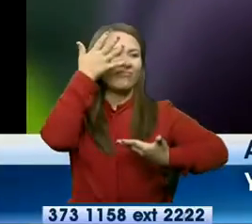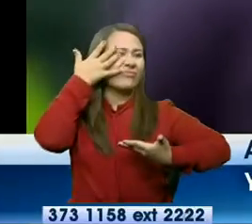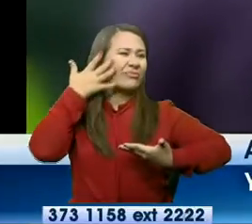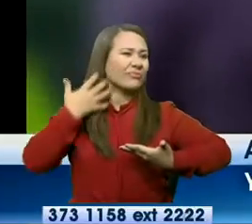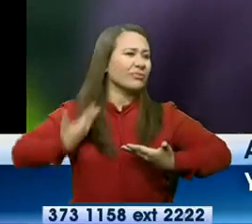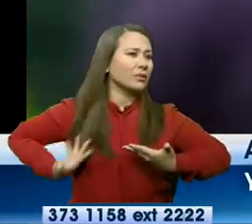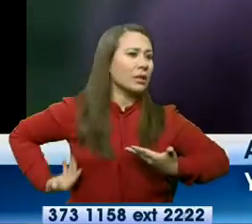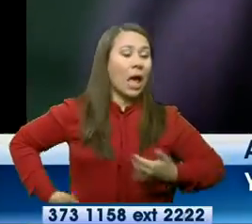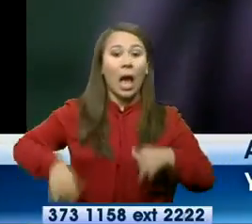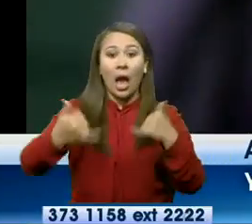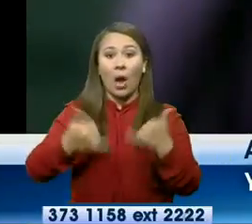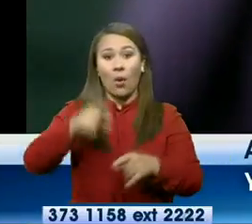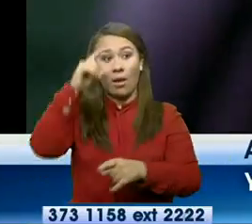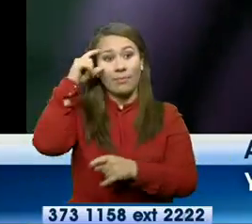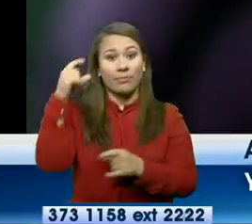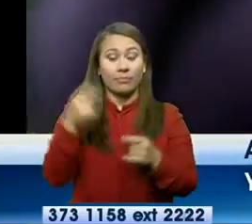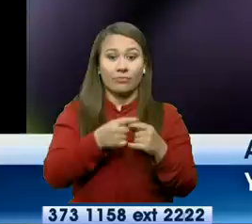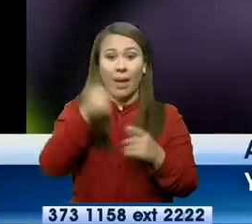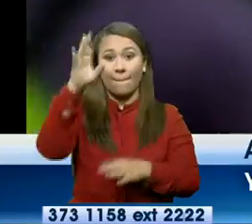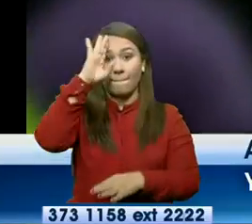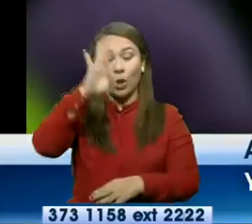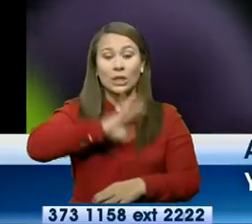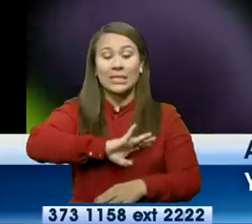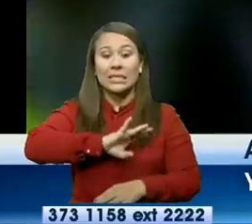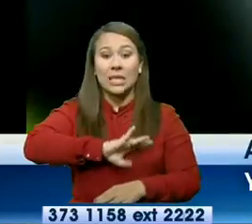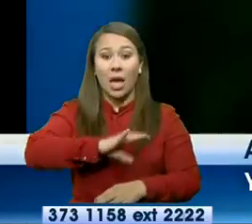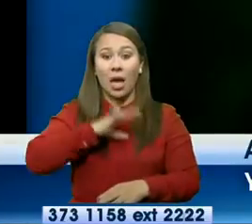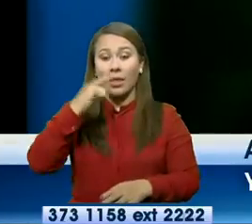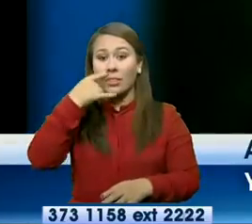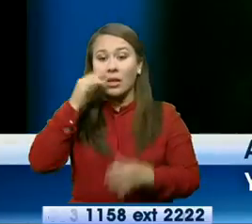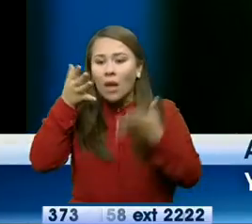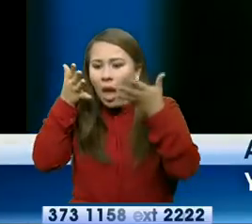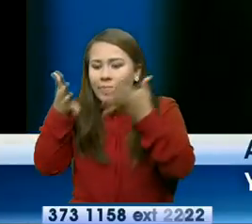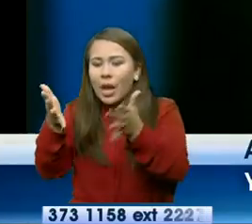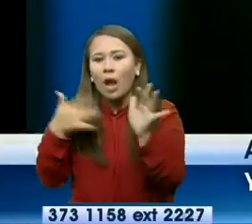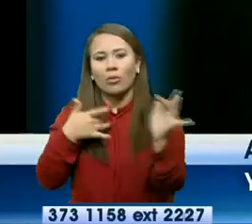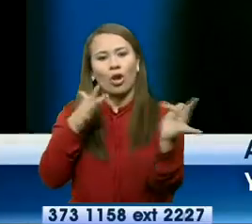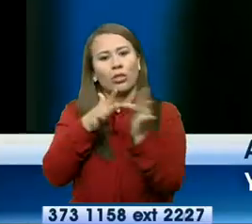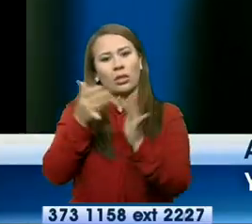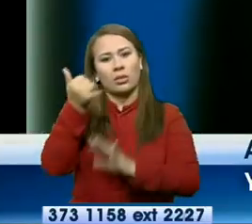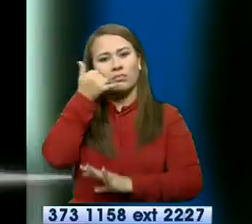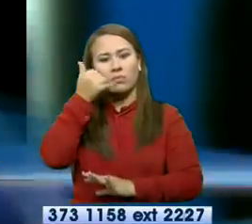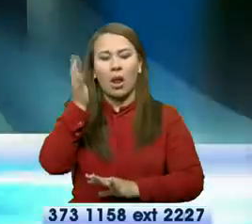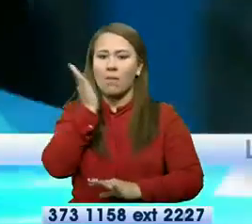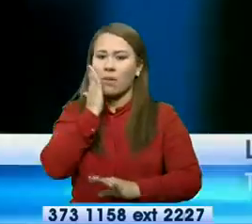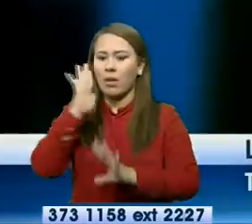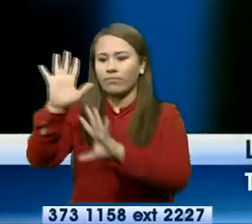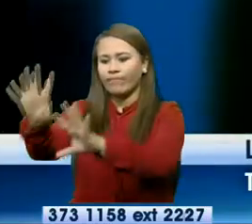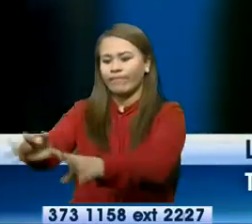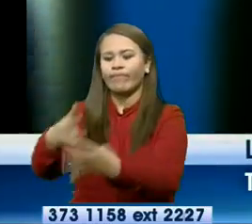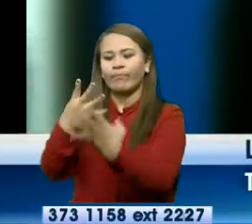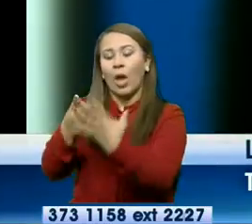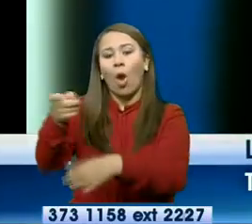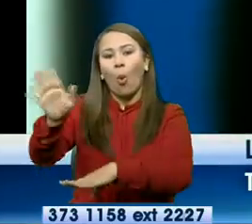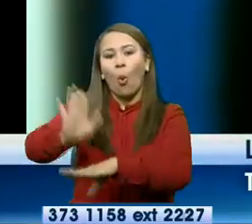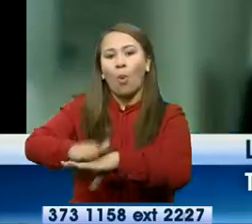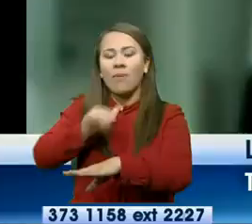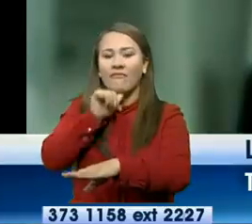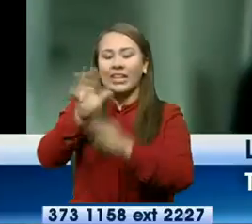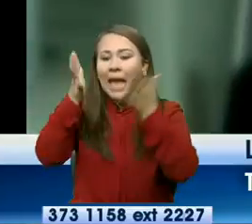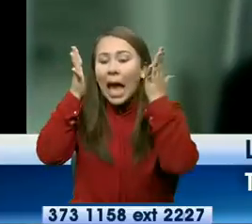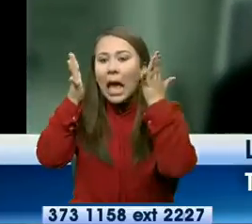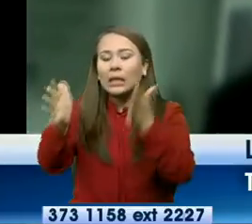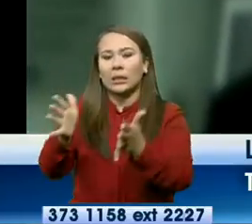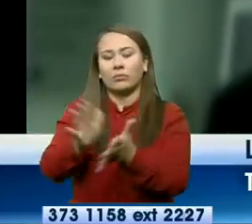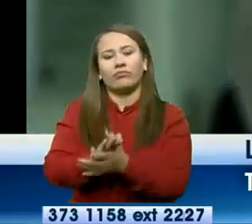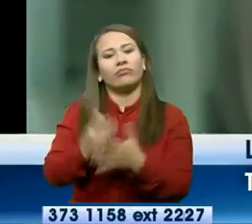la DINAPEN le llegó la novedad. Para las diligencias del caso tomó contacto con la madre. La autoridad en la audiencia de flagrancia dispuso